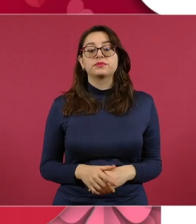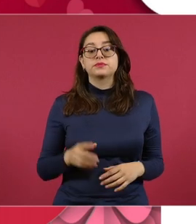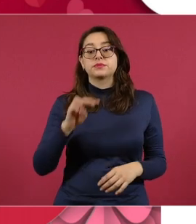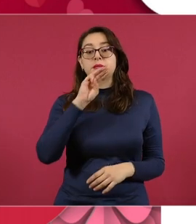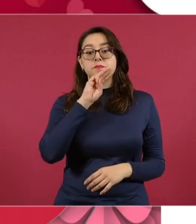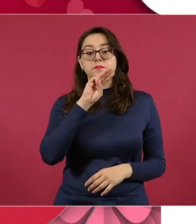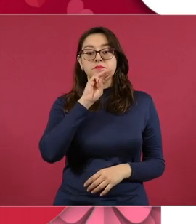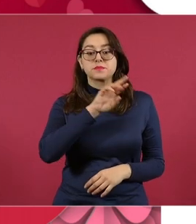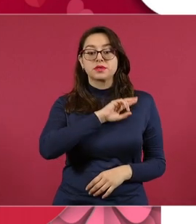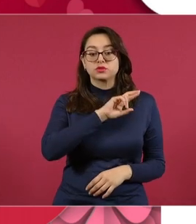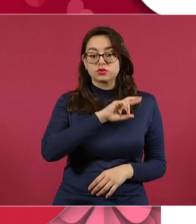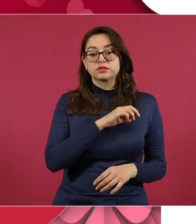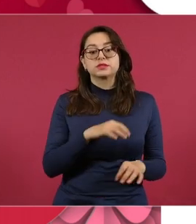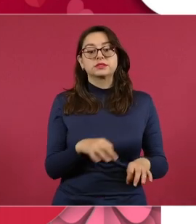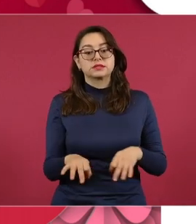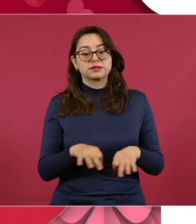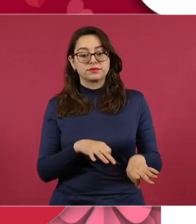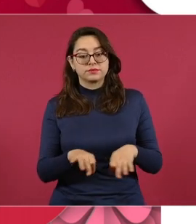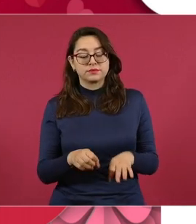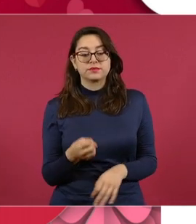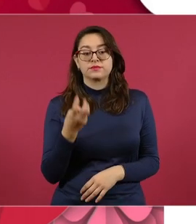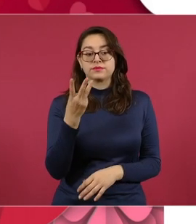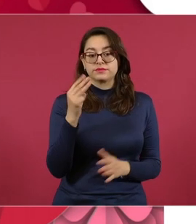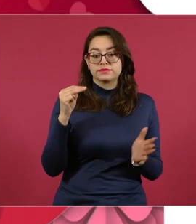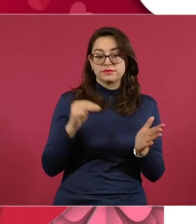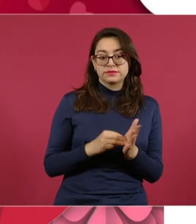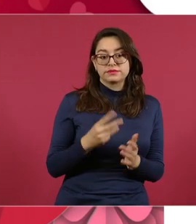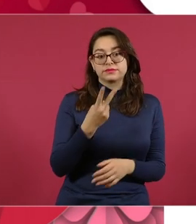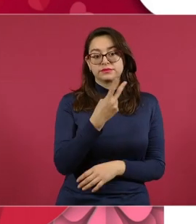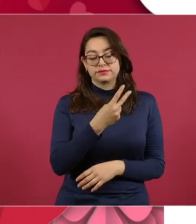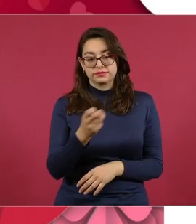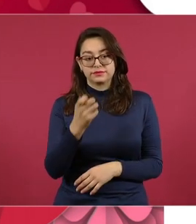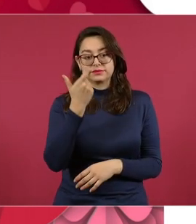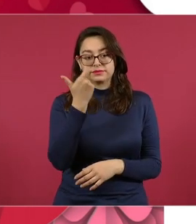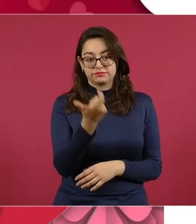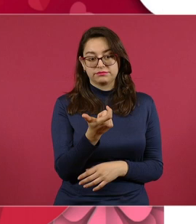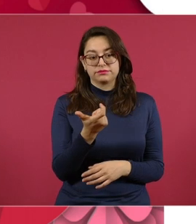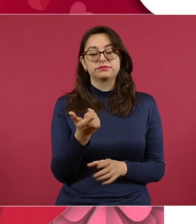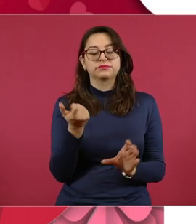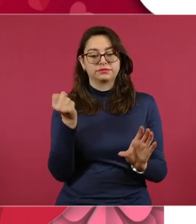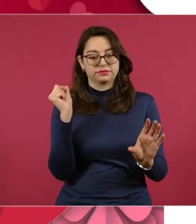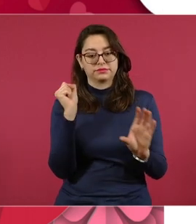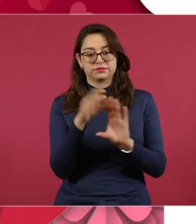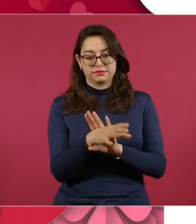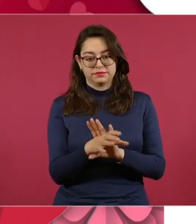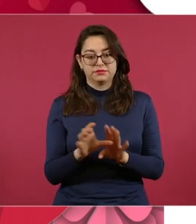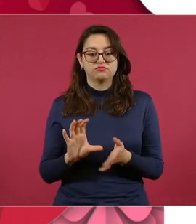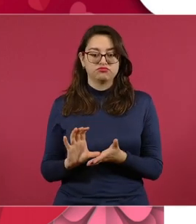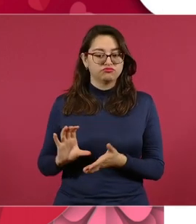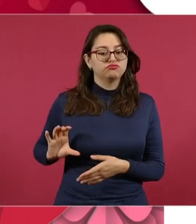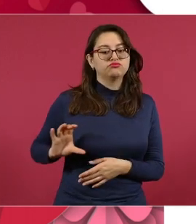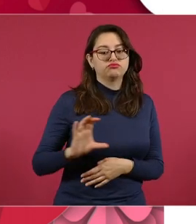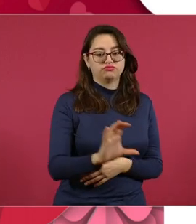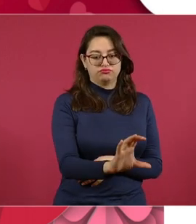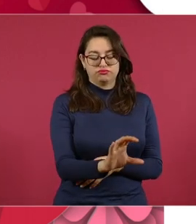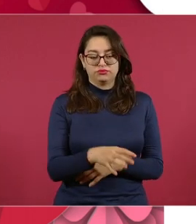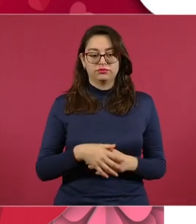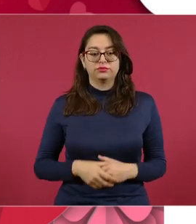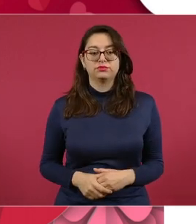de madres trabajadoras, serán 3.200 pesos lo que se depositará en el mes de febrero por